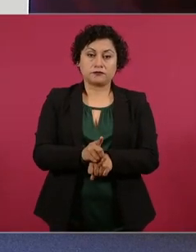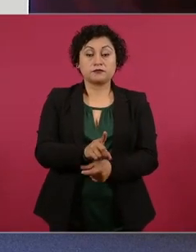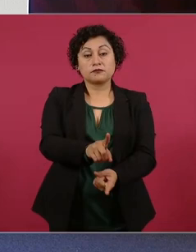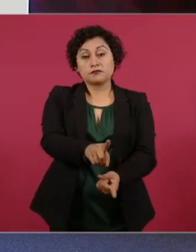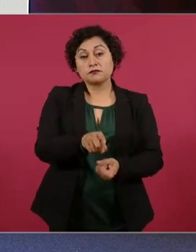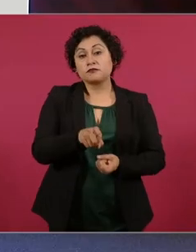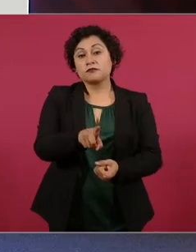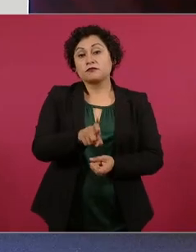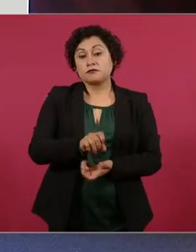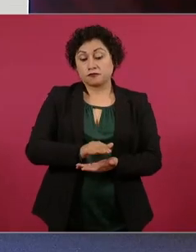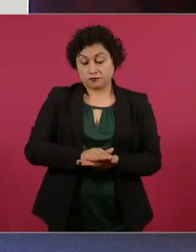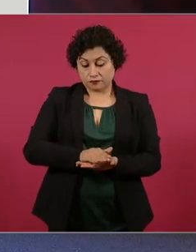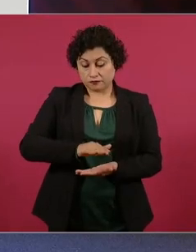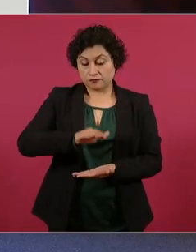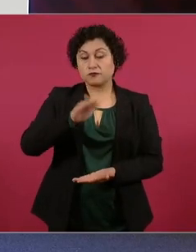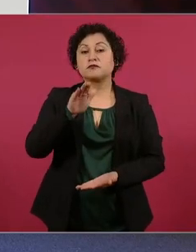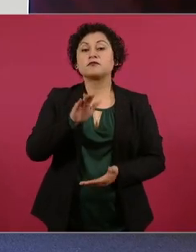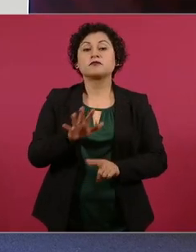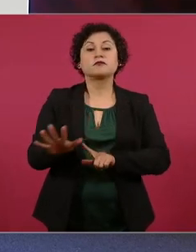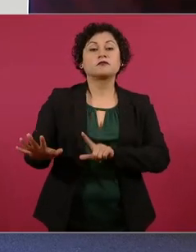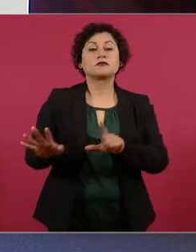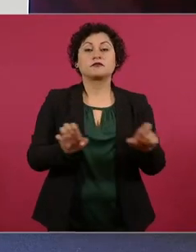750 mil,